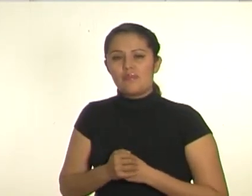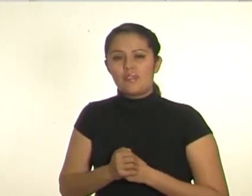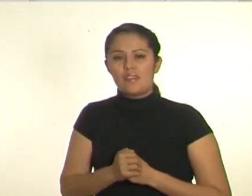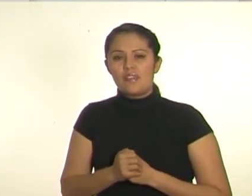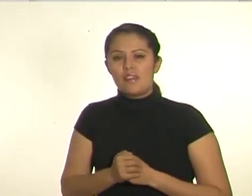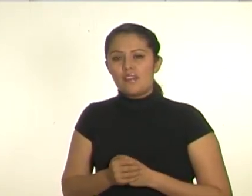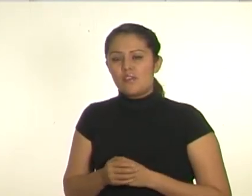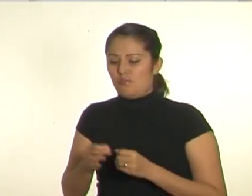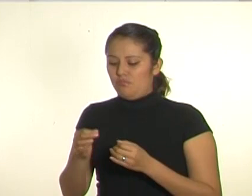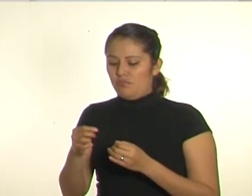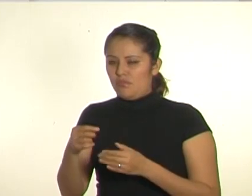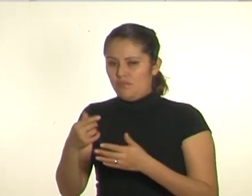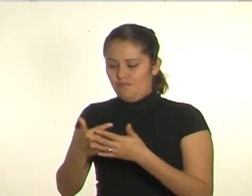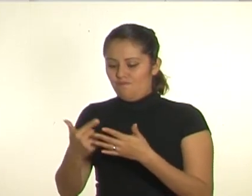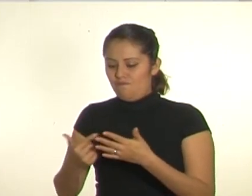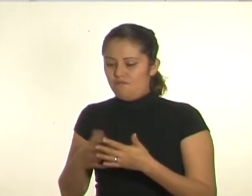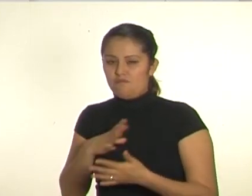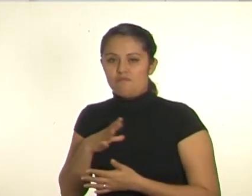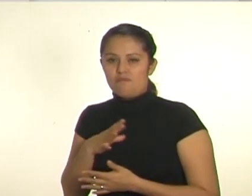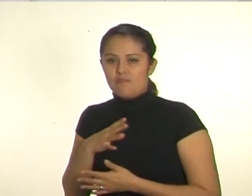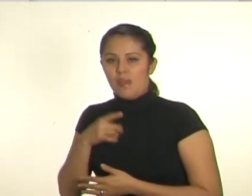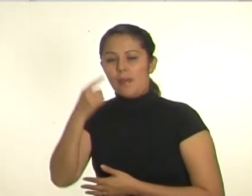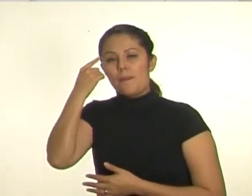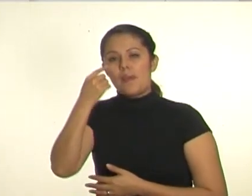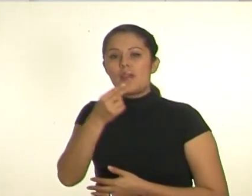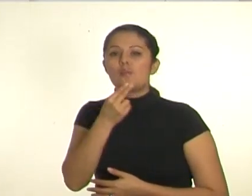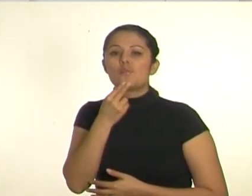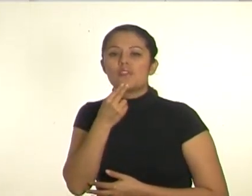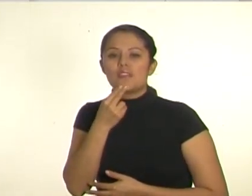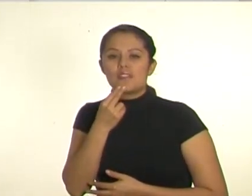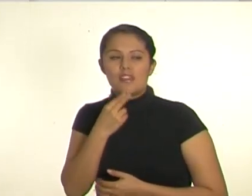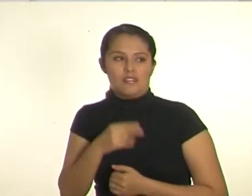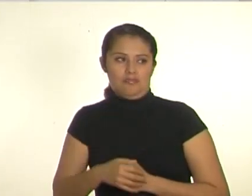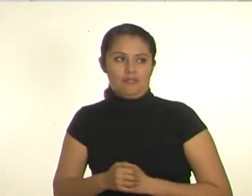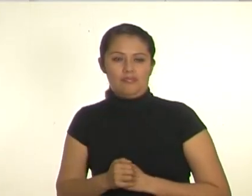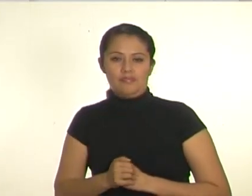a tener las comillas inglesas.